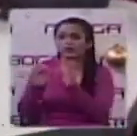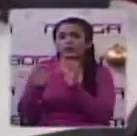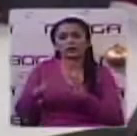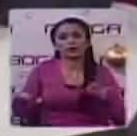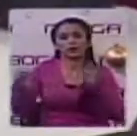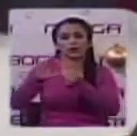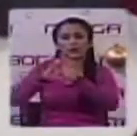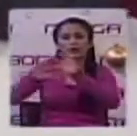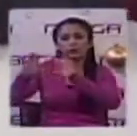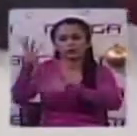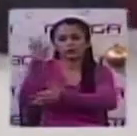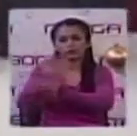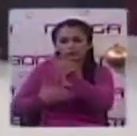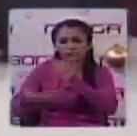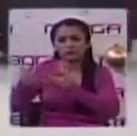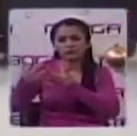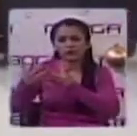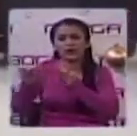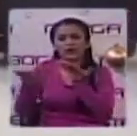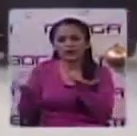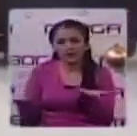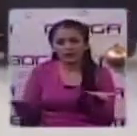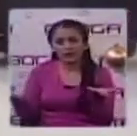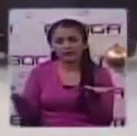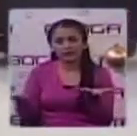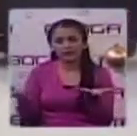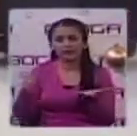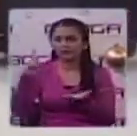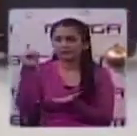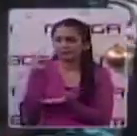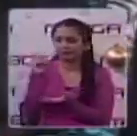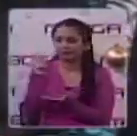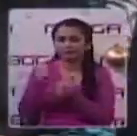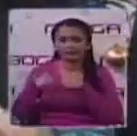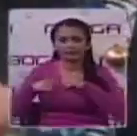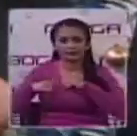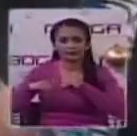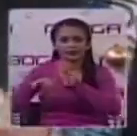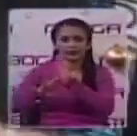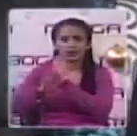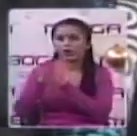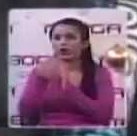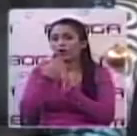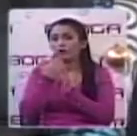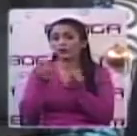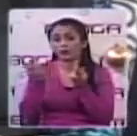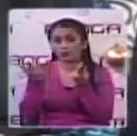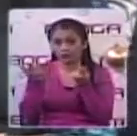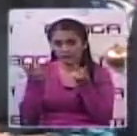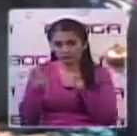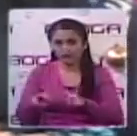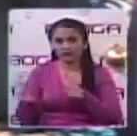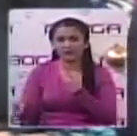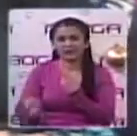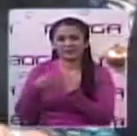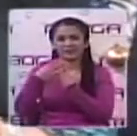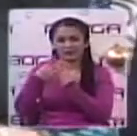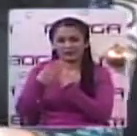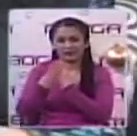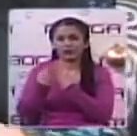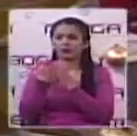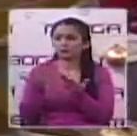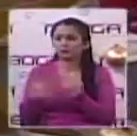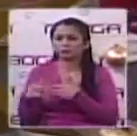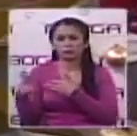debe tener, crear una cultura de 2.0, a través de las redes sociales. Tenemos también